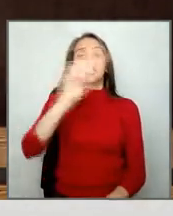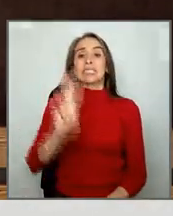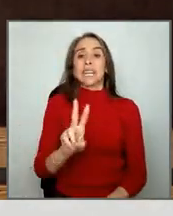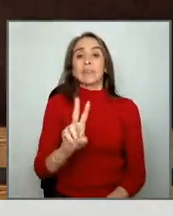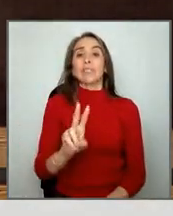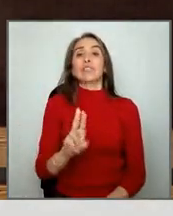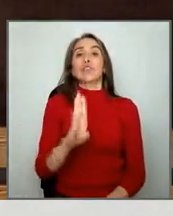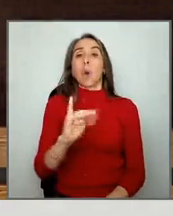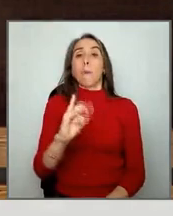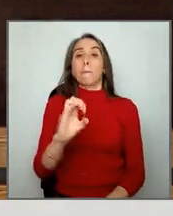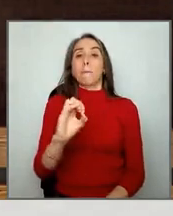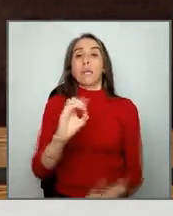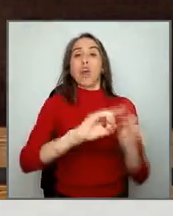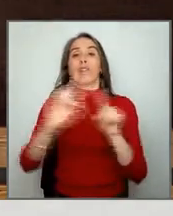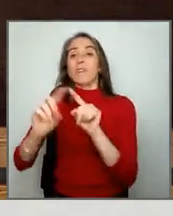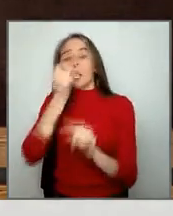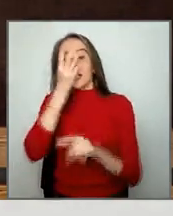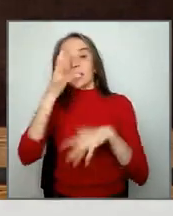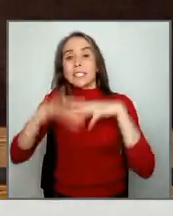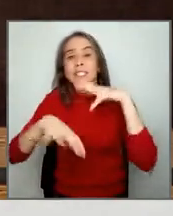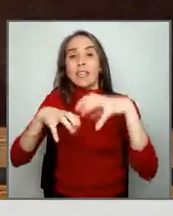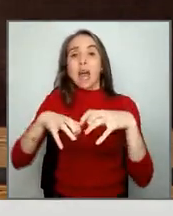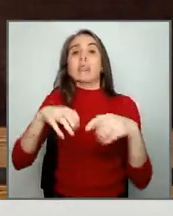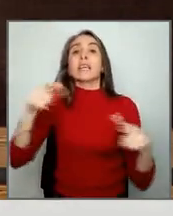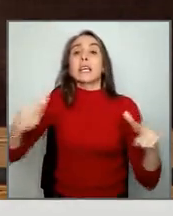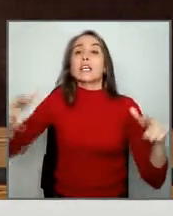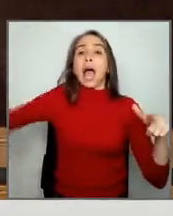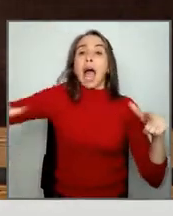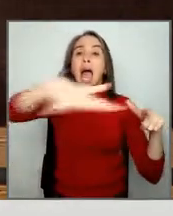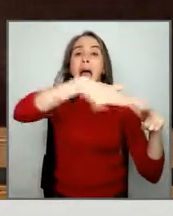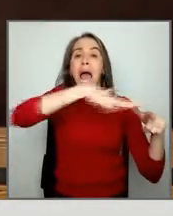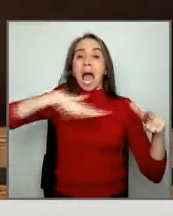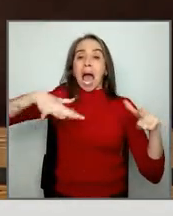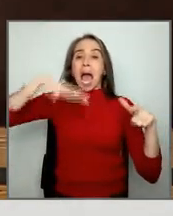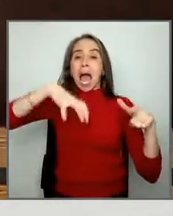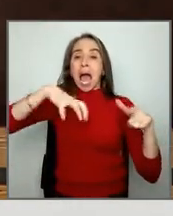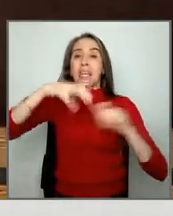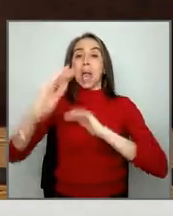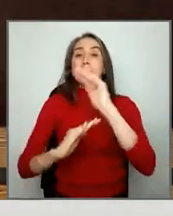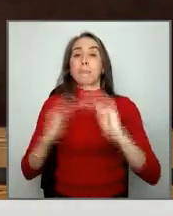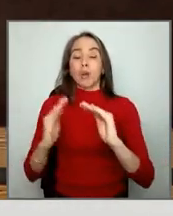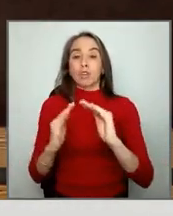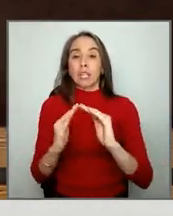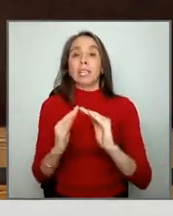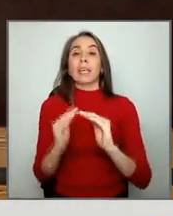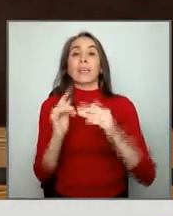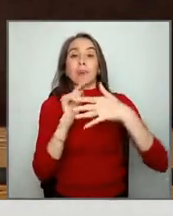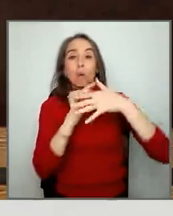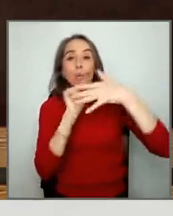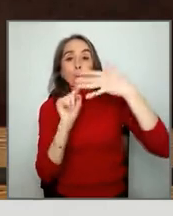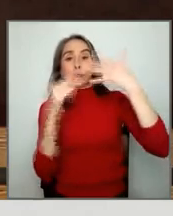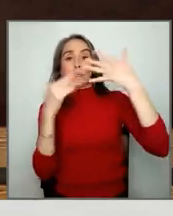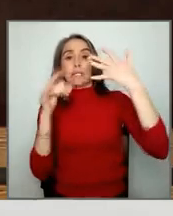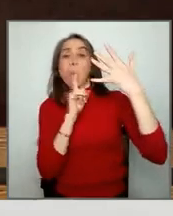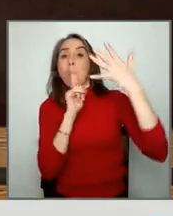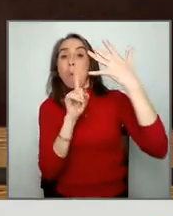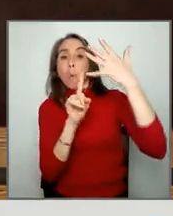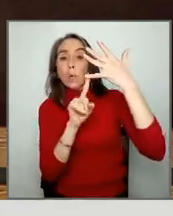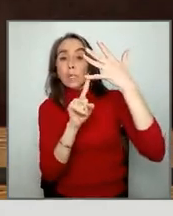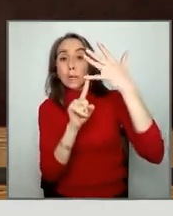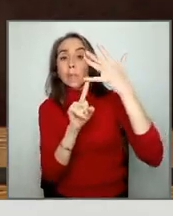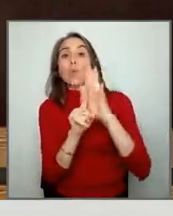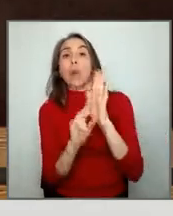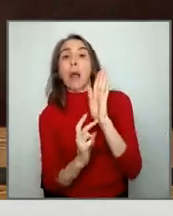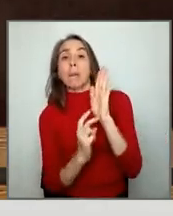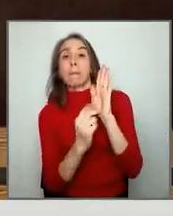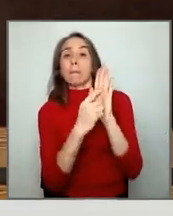y áreas protegidas con este paso nuestro país finalmente contará con una institucionalidad ambiental